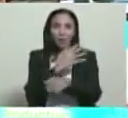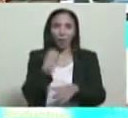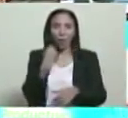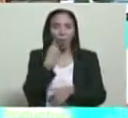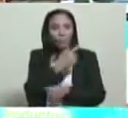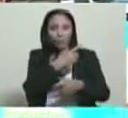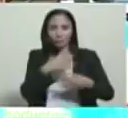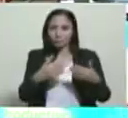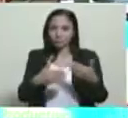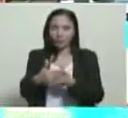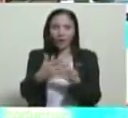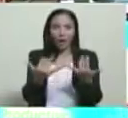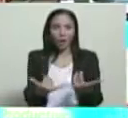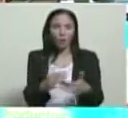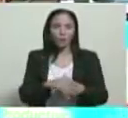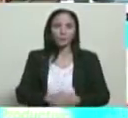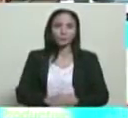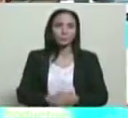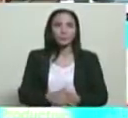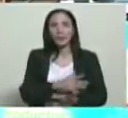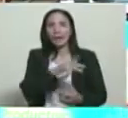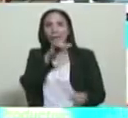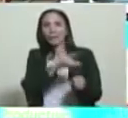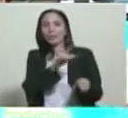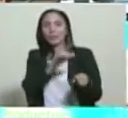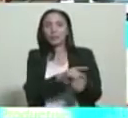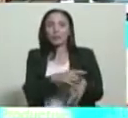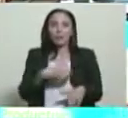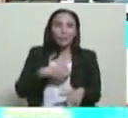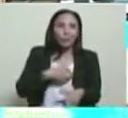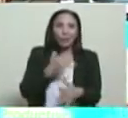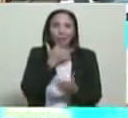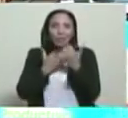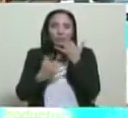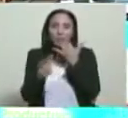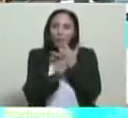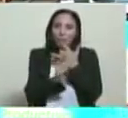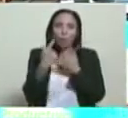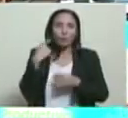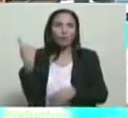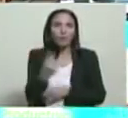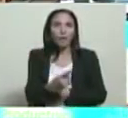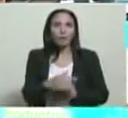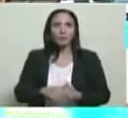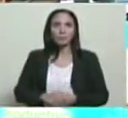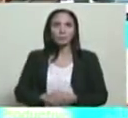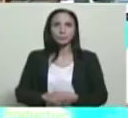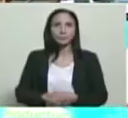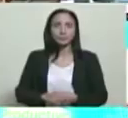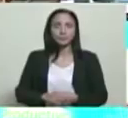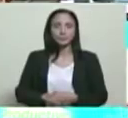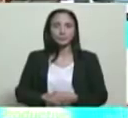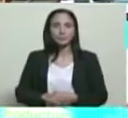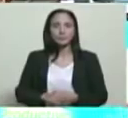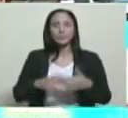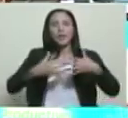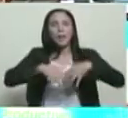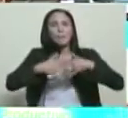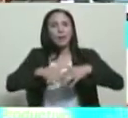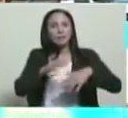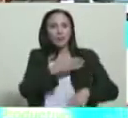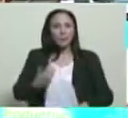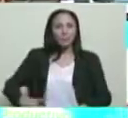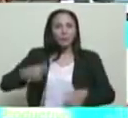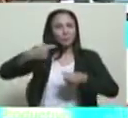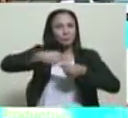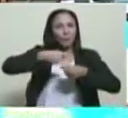a partir de ahora. Sin faltas, sin falla. Me lo garantiza. Aquí está el ministro Pedro Infante, presidenta